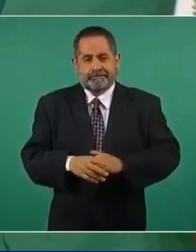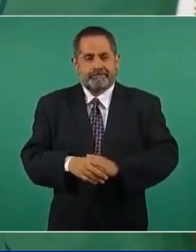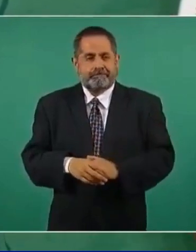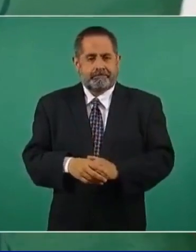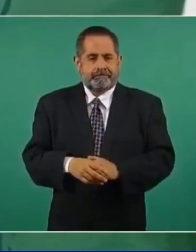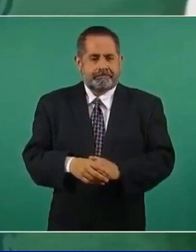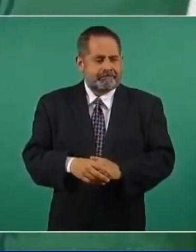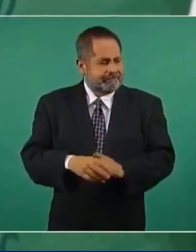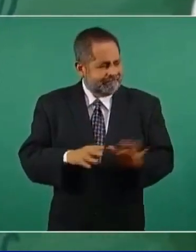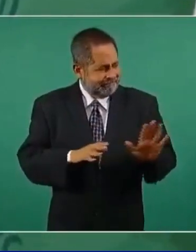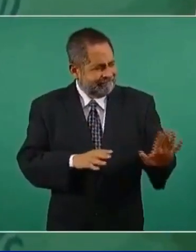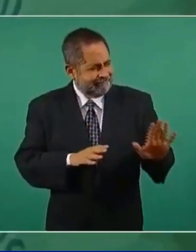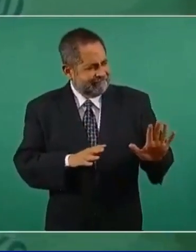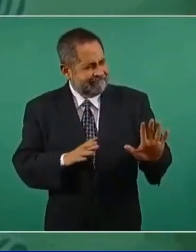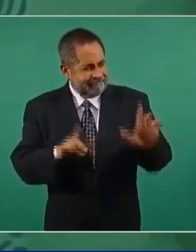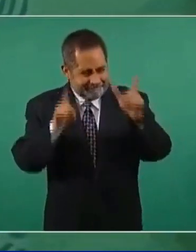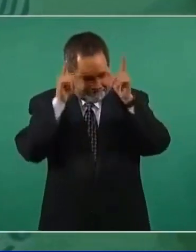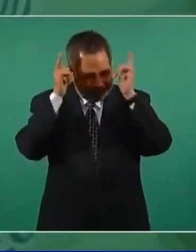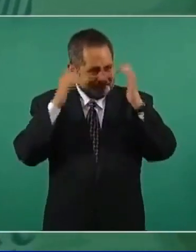Que no coman ansias.